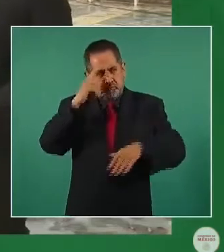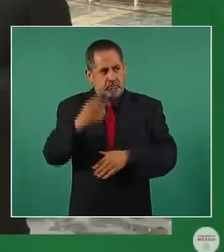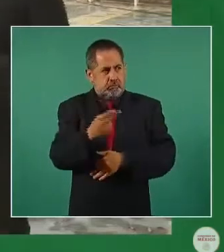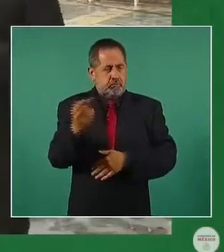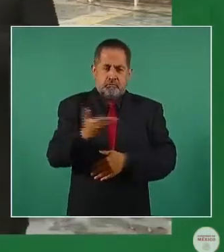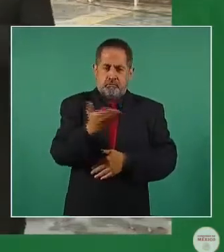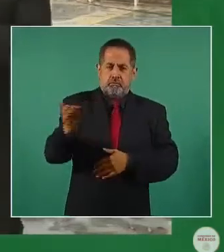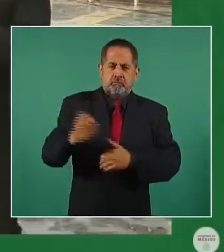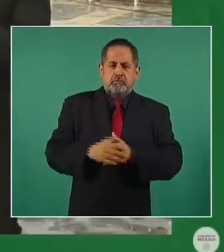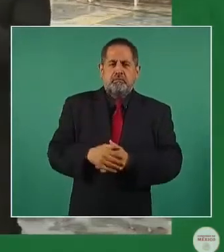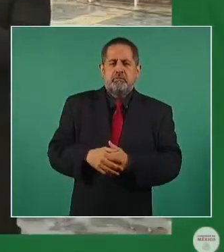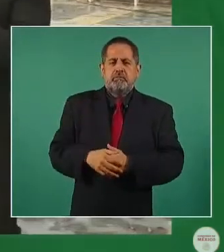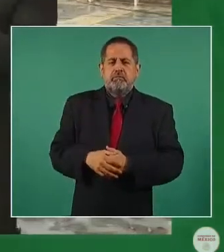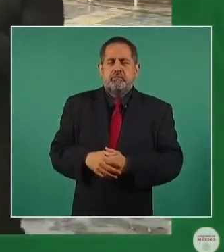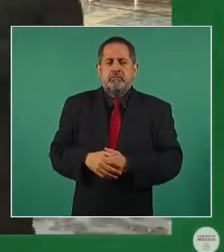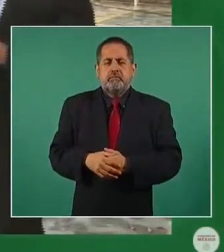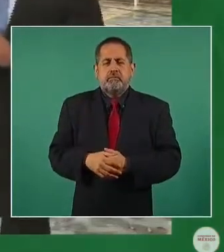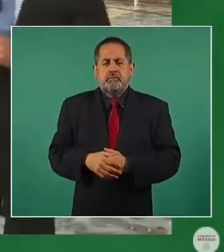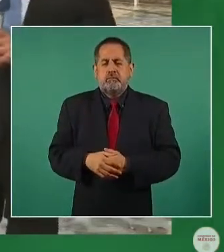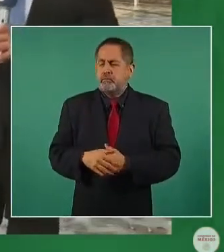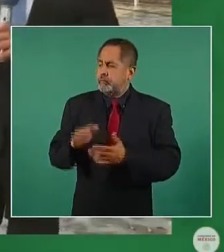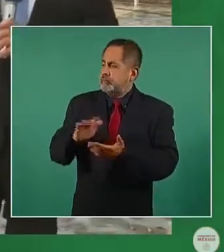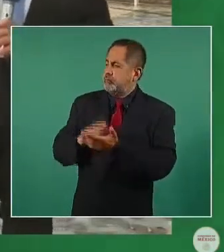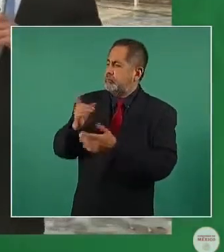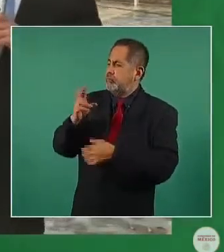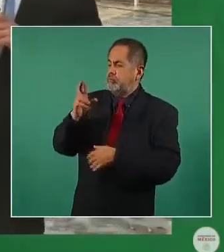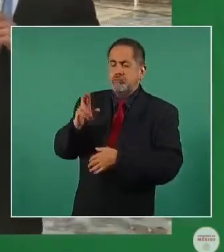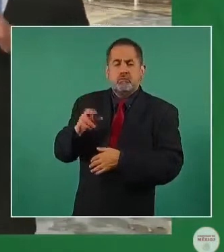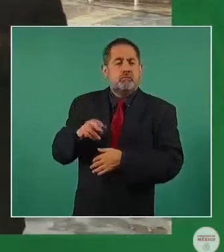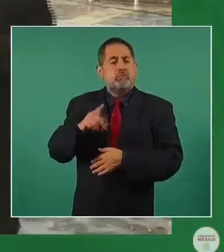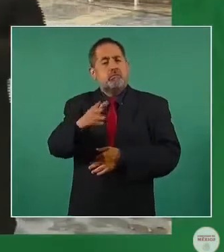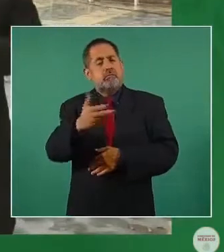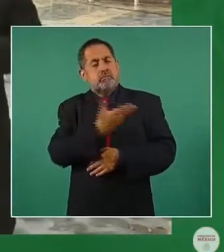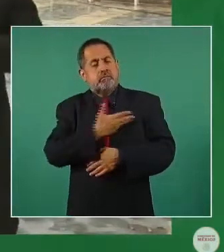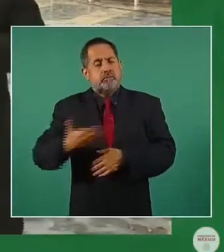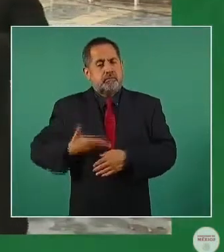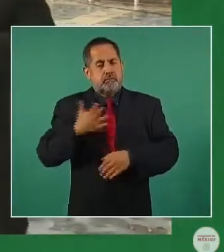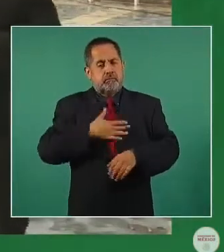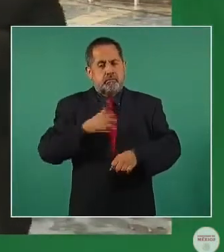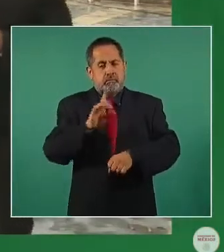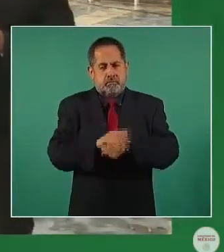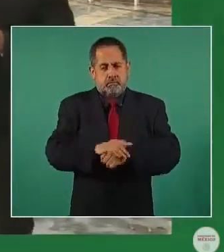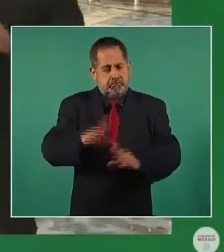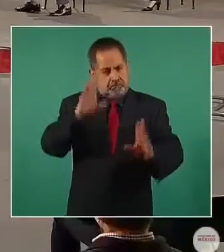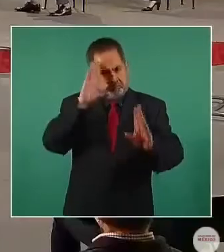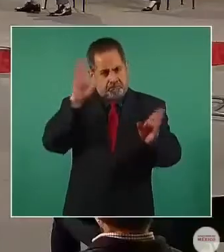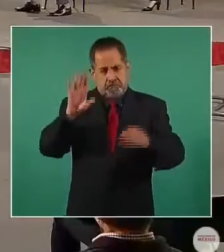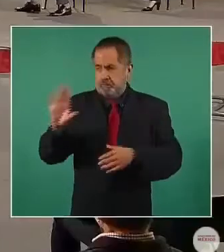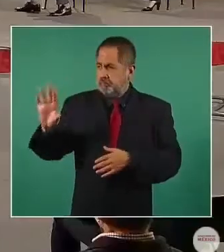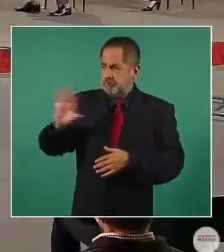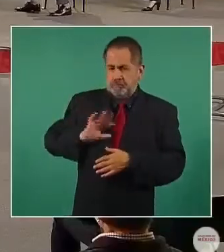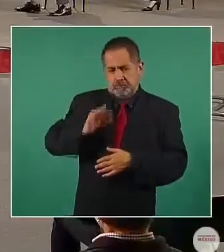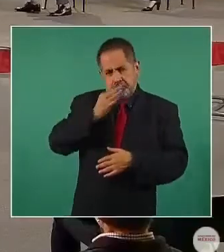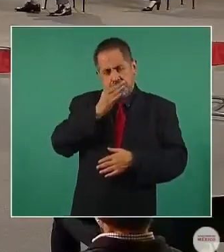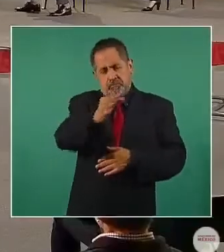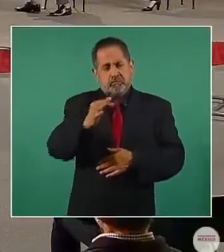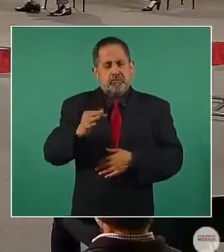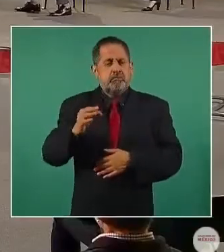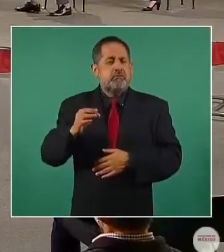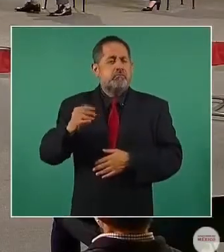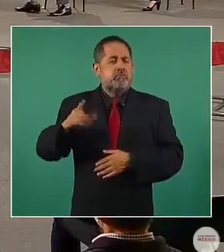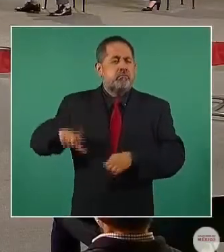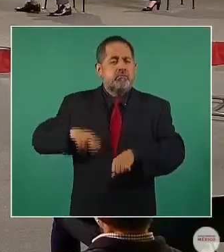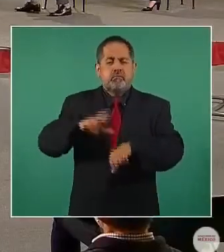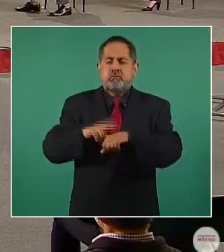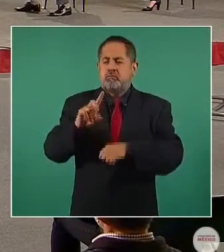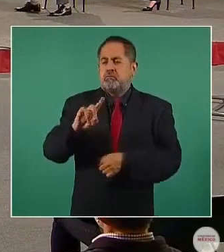presidente. Maestro. Gracias, doctor Arturo. Señor presidente, buenos días. Le entrego el saludo del gobernador Diego Sinué Rodríguez